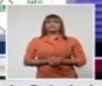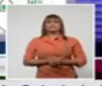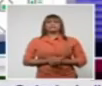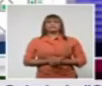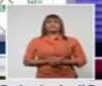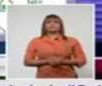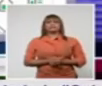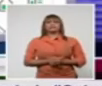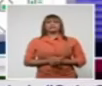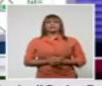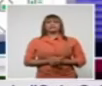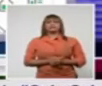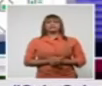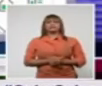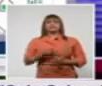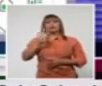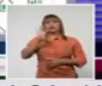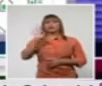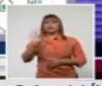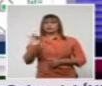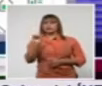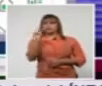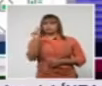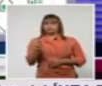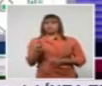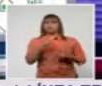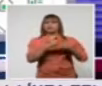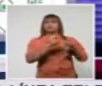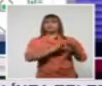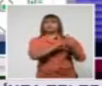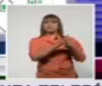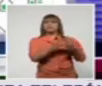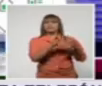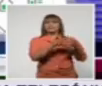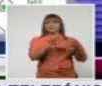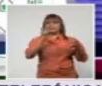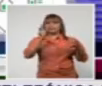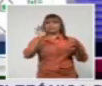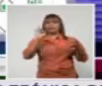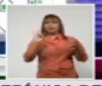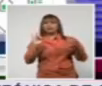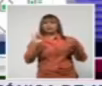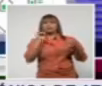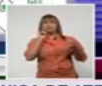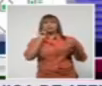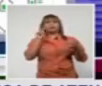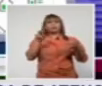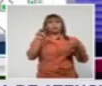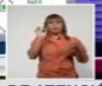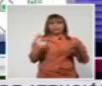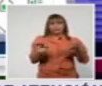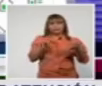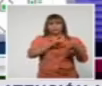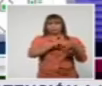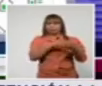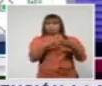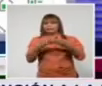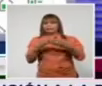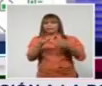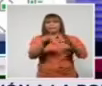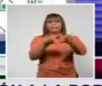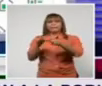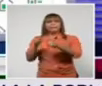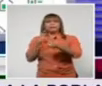estos 48 casos diagnosticados en la jornada de ayer, 38 son asintomáticos o estaban asintomáticos en el